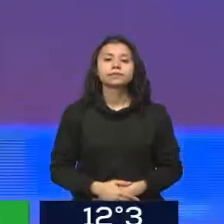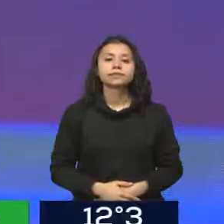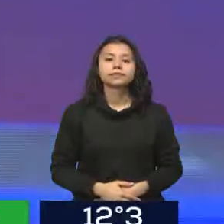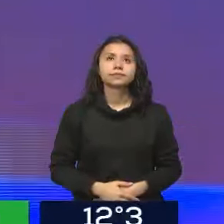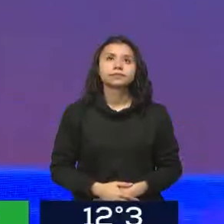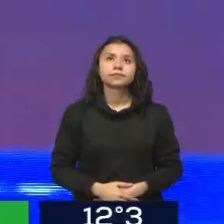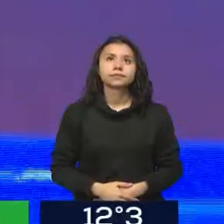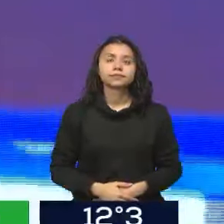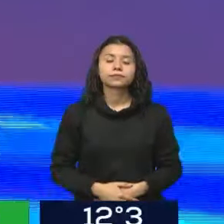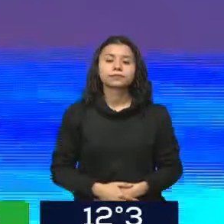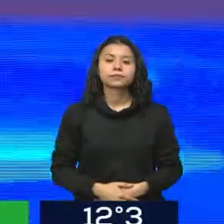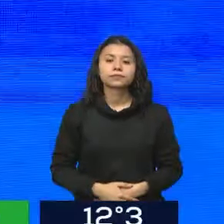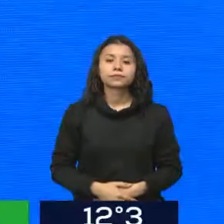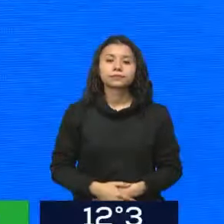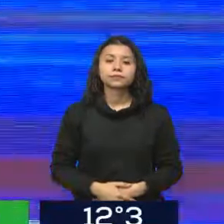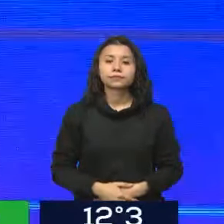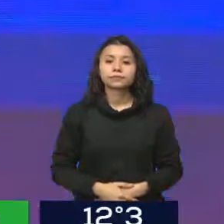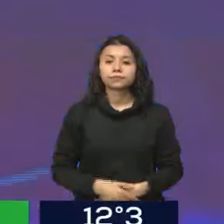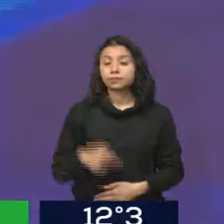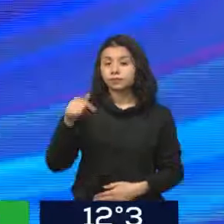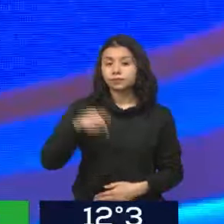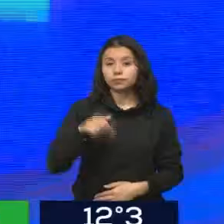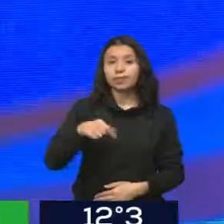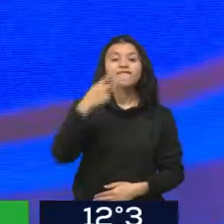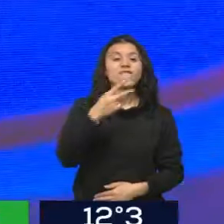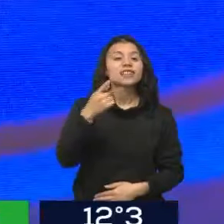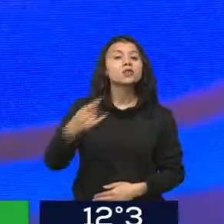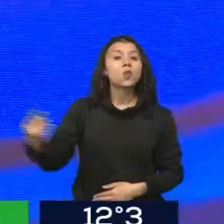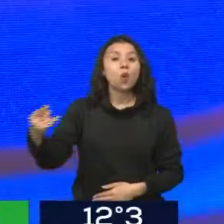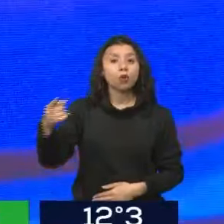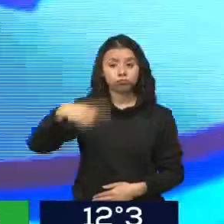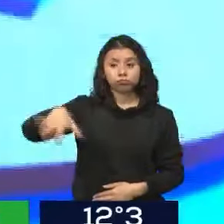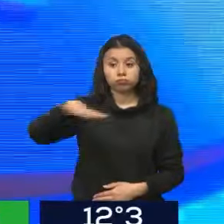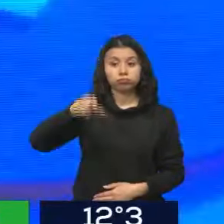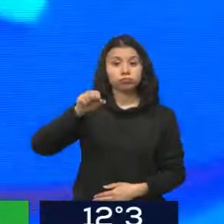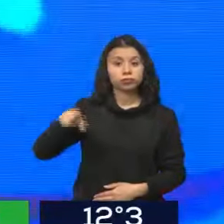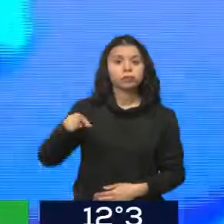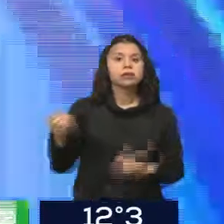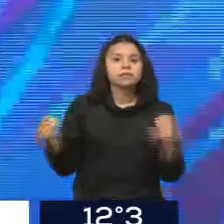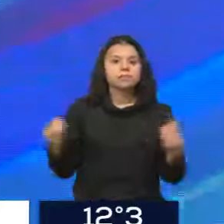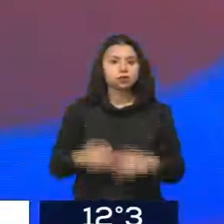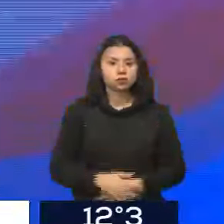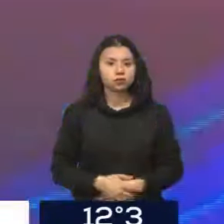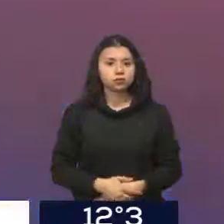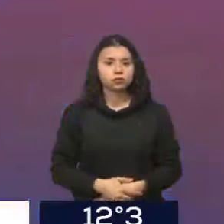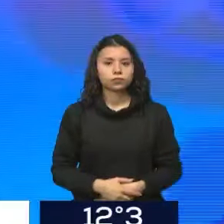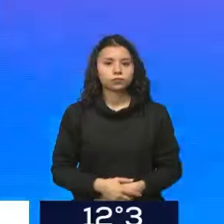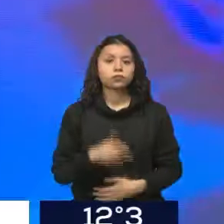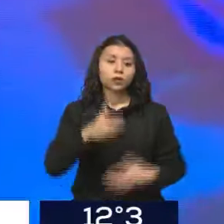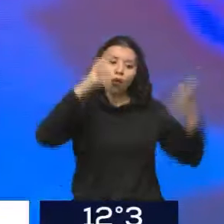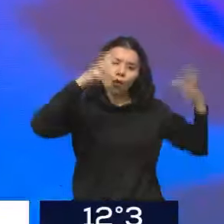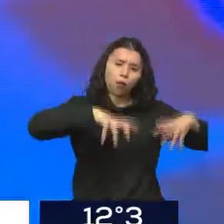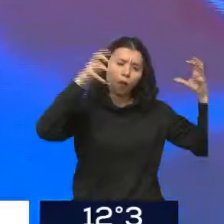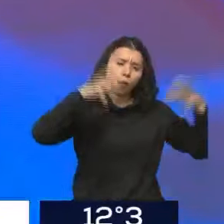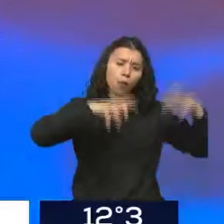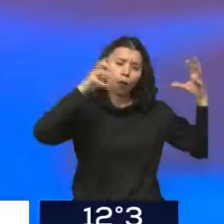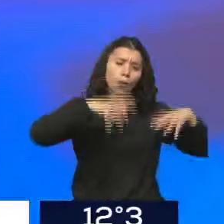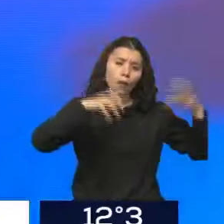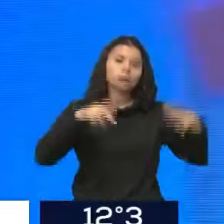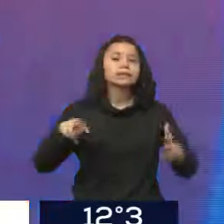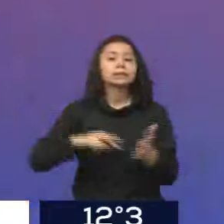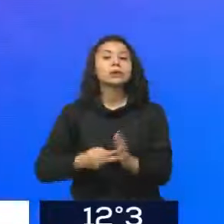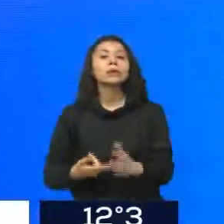Vamos a ver lo que ocurrió en el Valle de Uco. Mirá el problema que trajo aparejado la lluvia intensa durante las